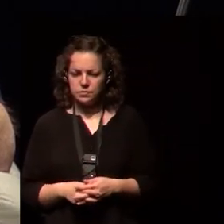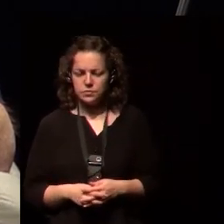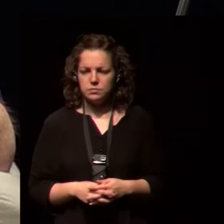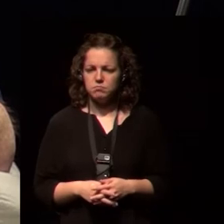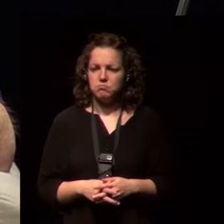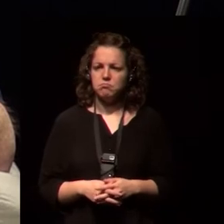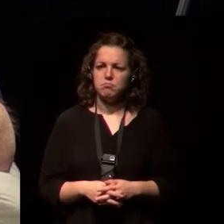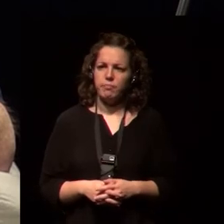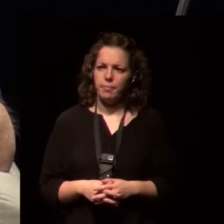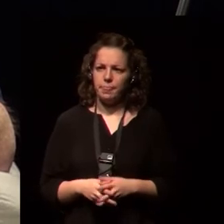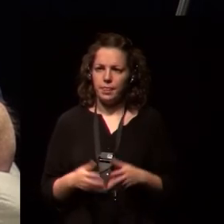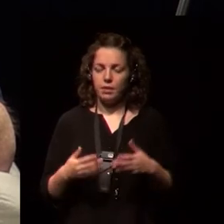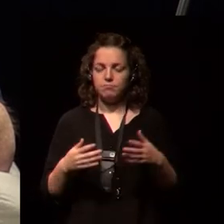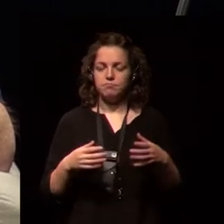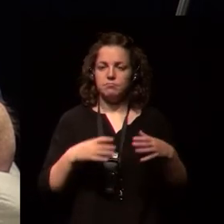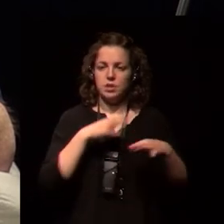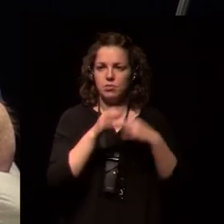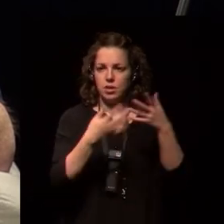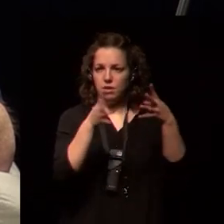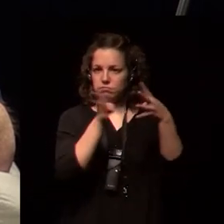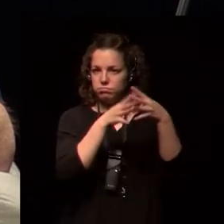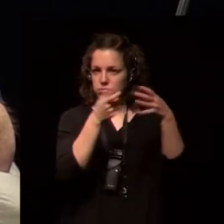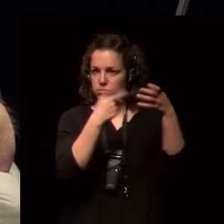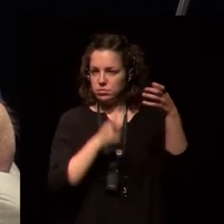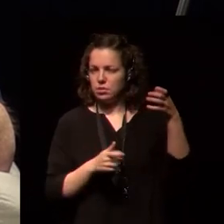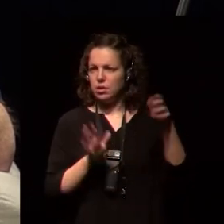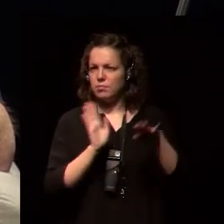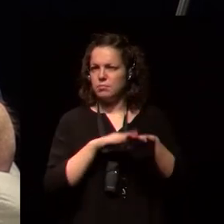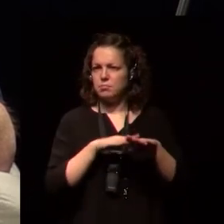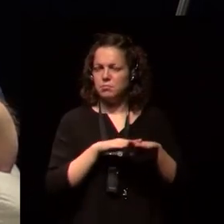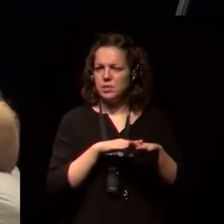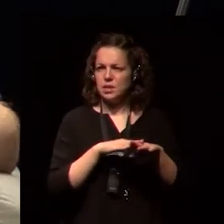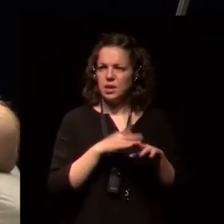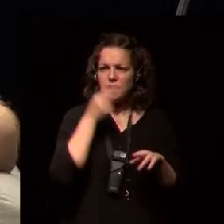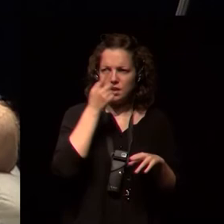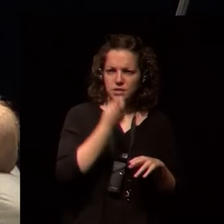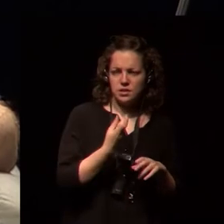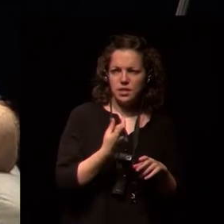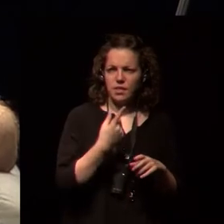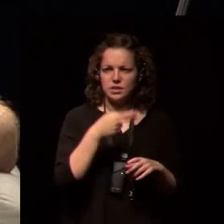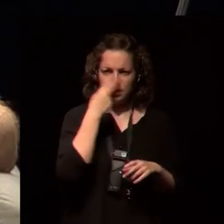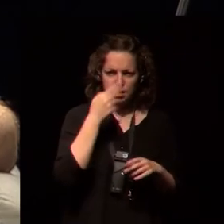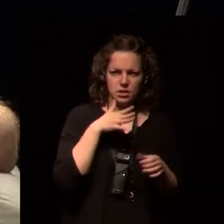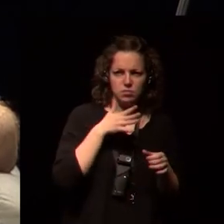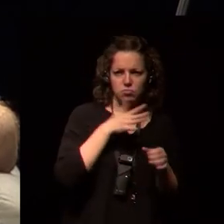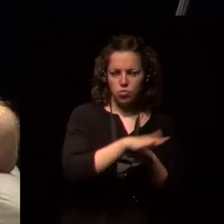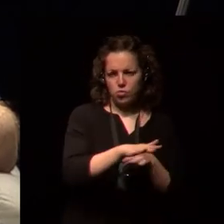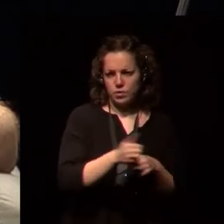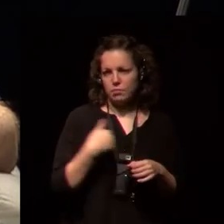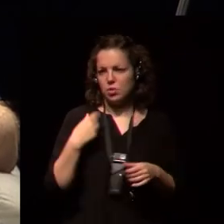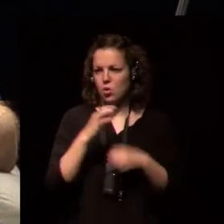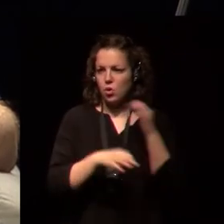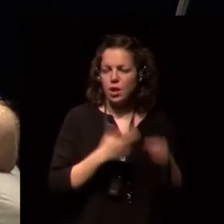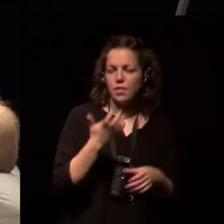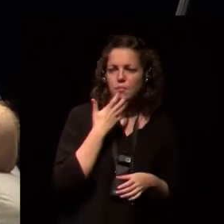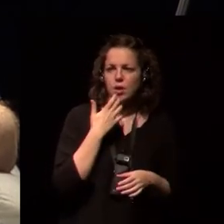se organiza estructuralmente para cubrir sus propias necesidades e intereses. Y organizan, al hacerlo, cosas